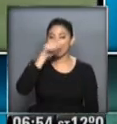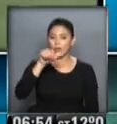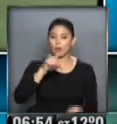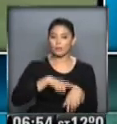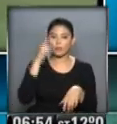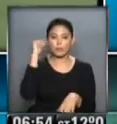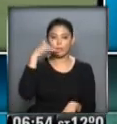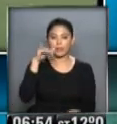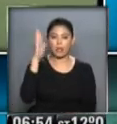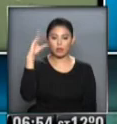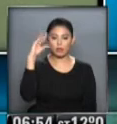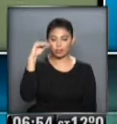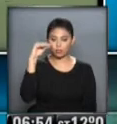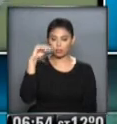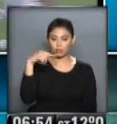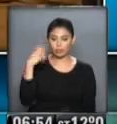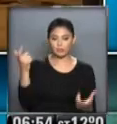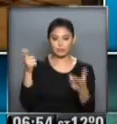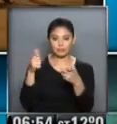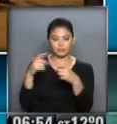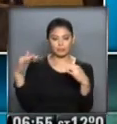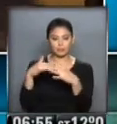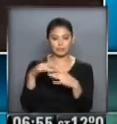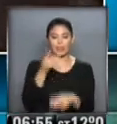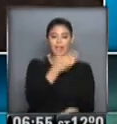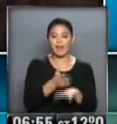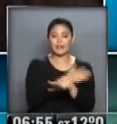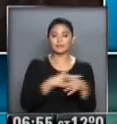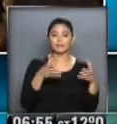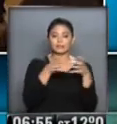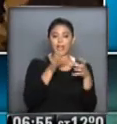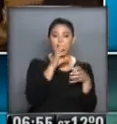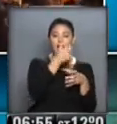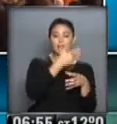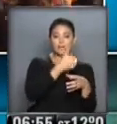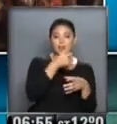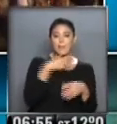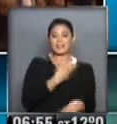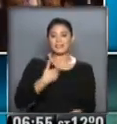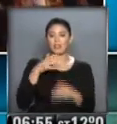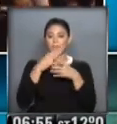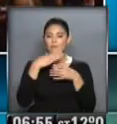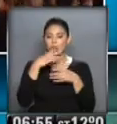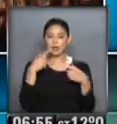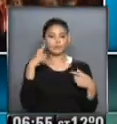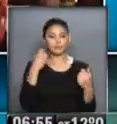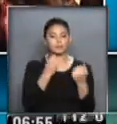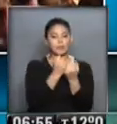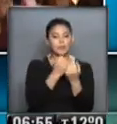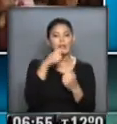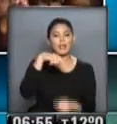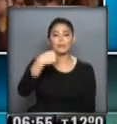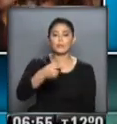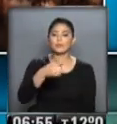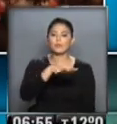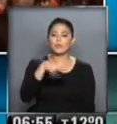21:30 es la cita, ¿eh? Luego de la reunión del Comité Ejecutivo de la AFA, el presidente de Boca, Daniel Angelici, ratificó que el encuentro ante Newell's en